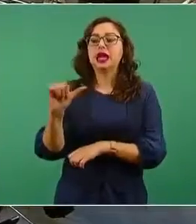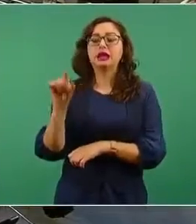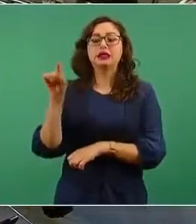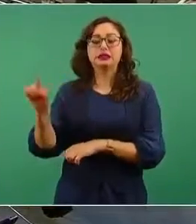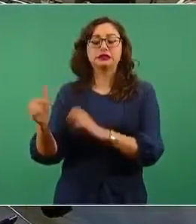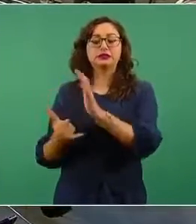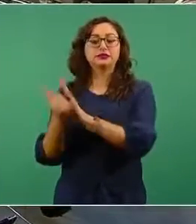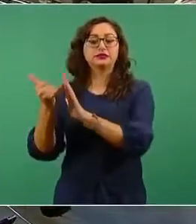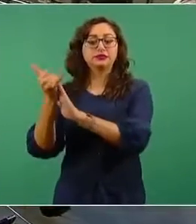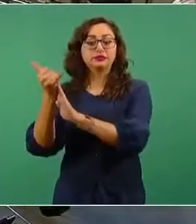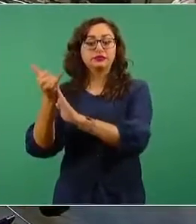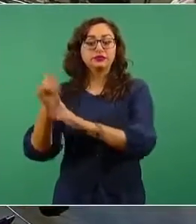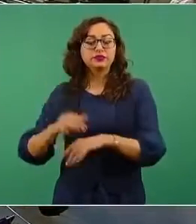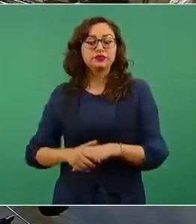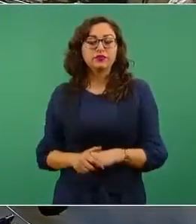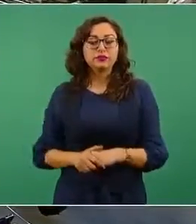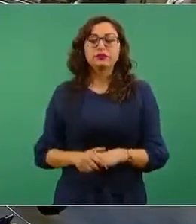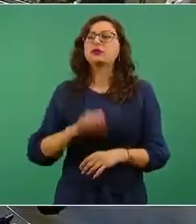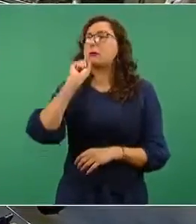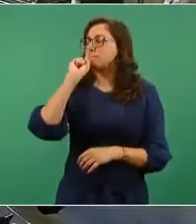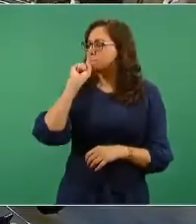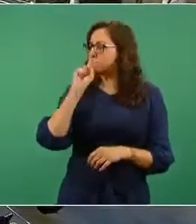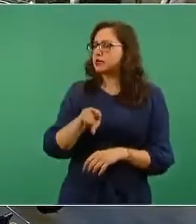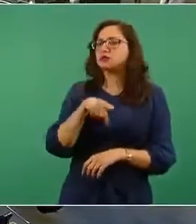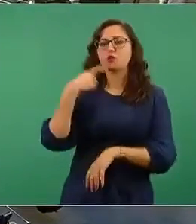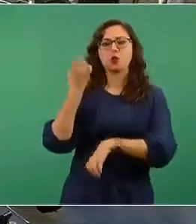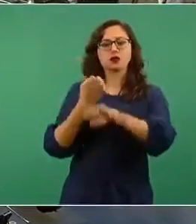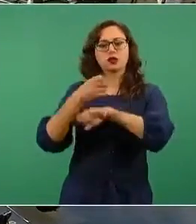El otro, el hospital de Iztapaluca, igual,